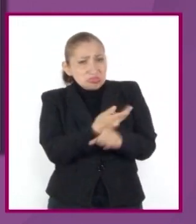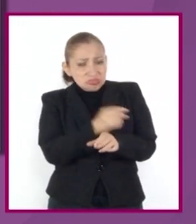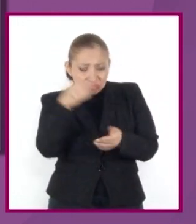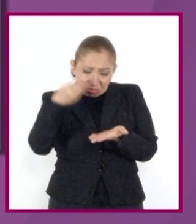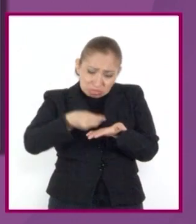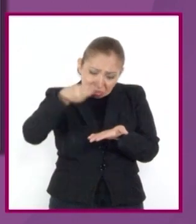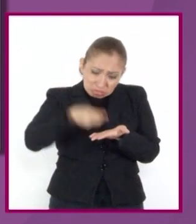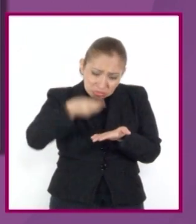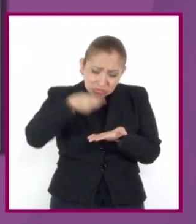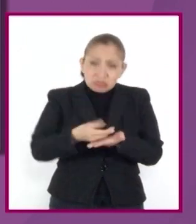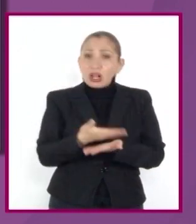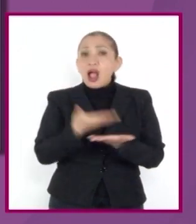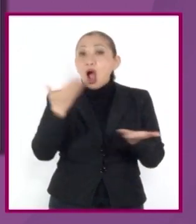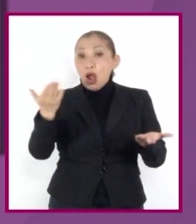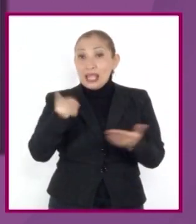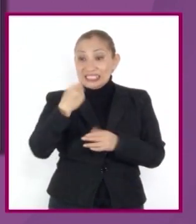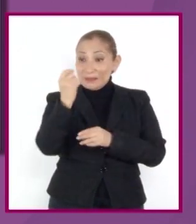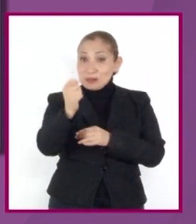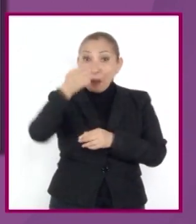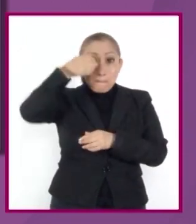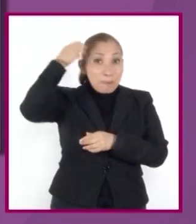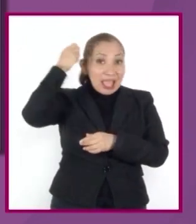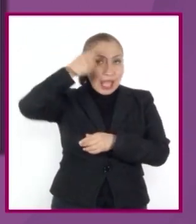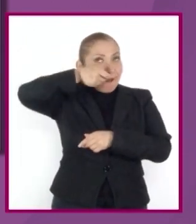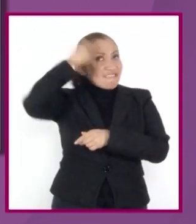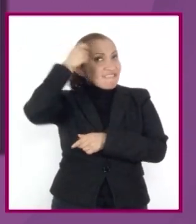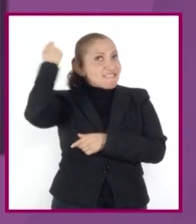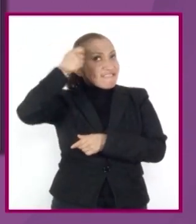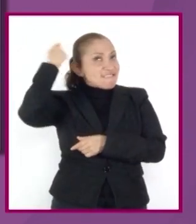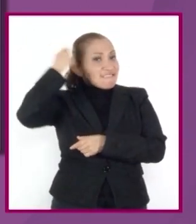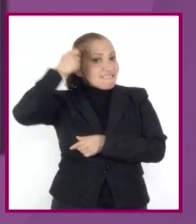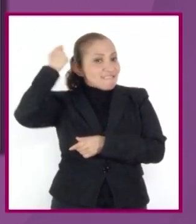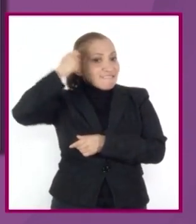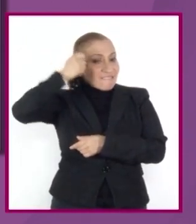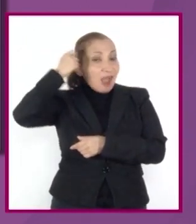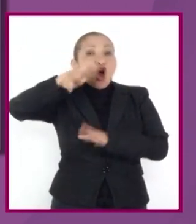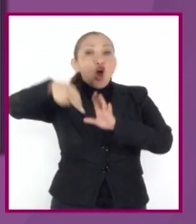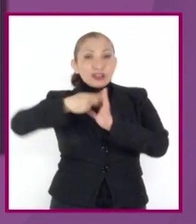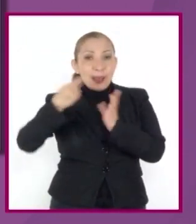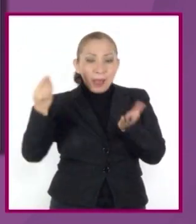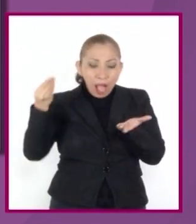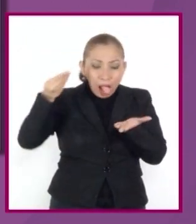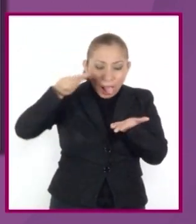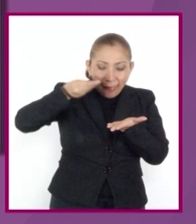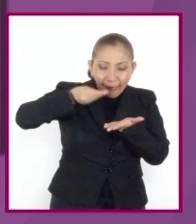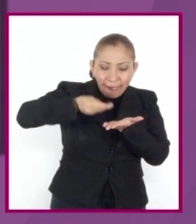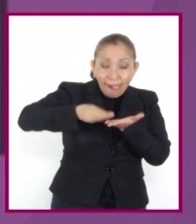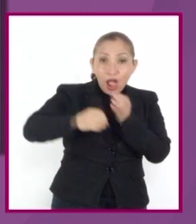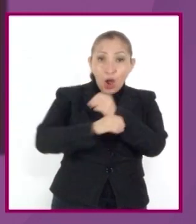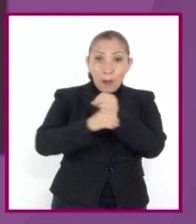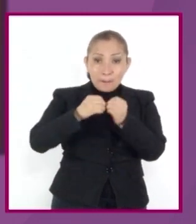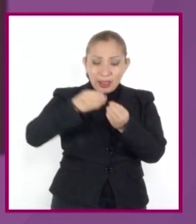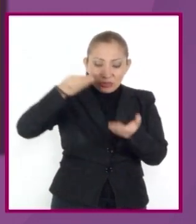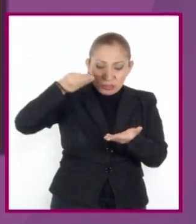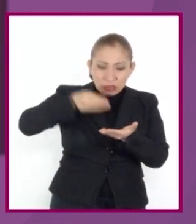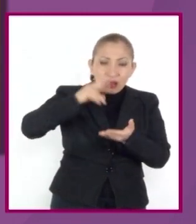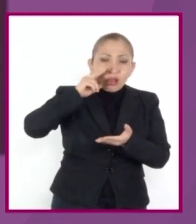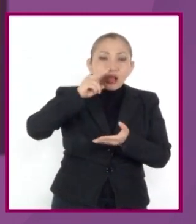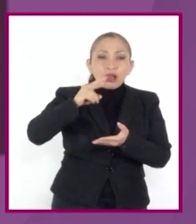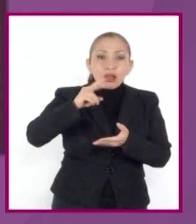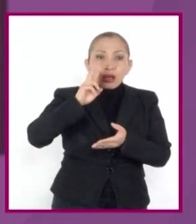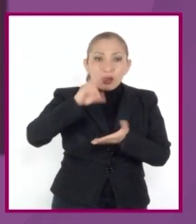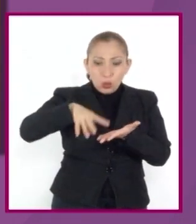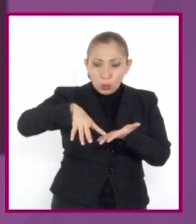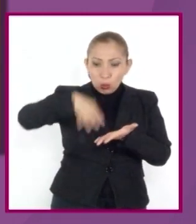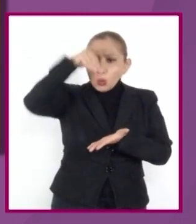pasa. Ahora, si frotamos el mismo peine con nuestro cabello y lo volvemos a acercar a los objetos, ¿notas